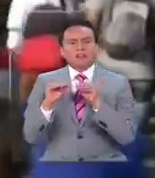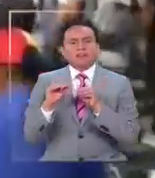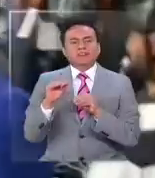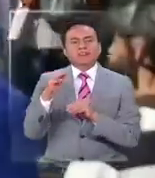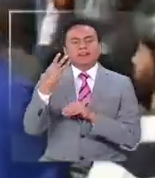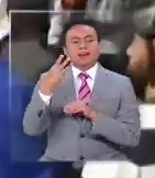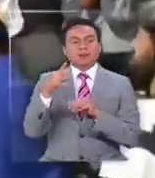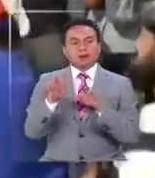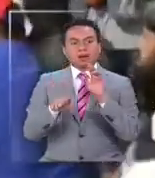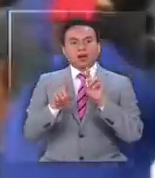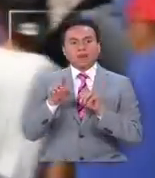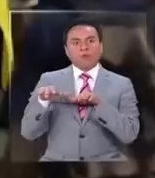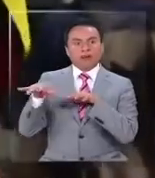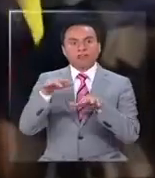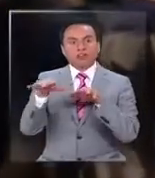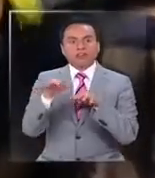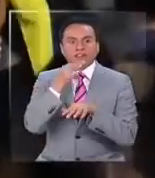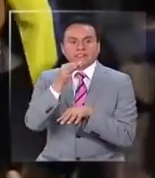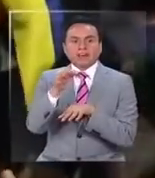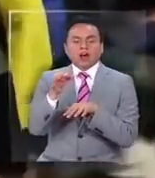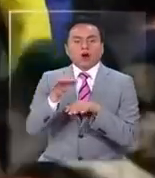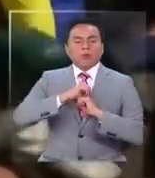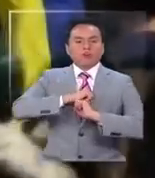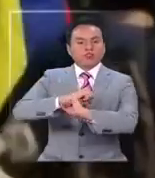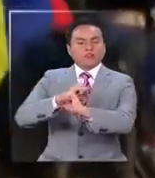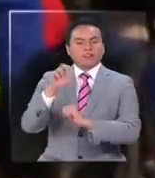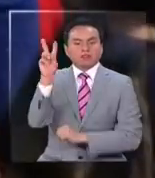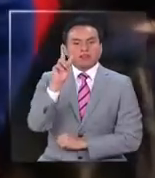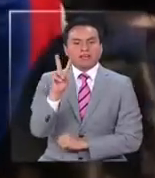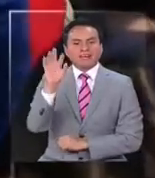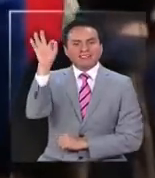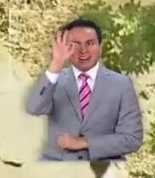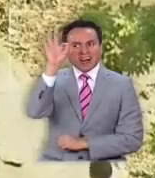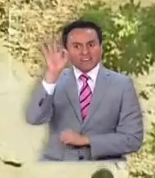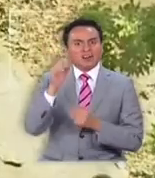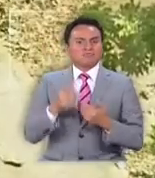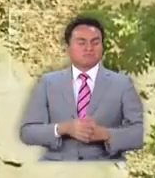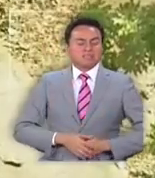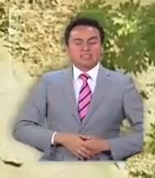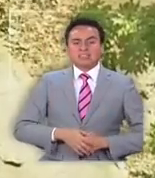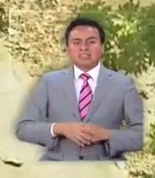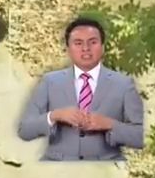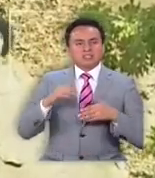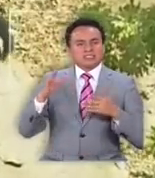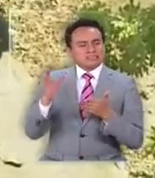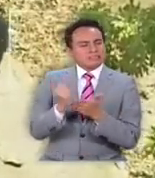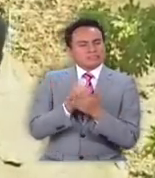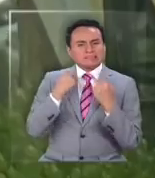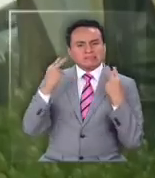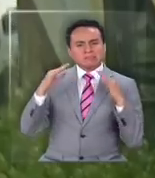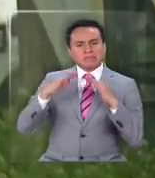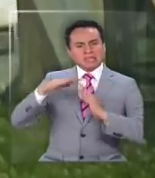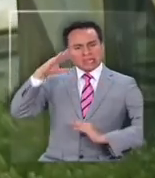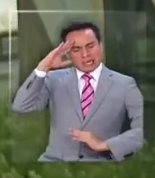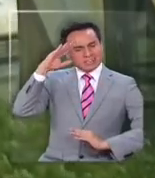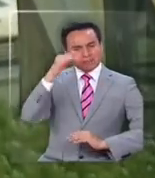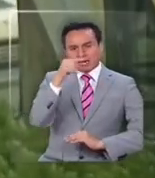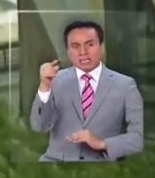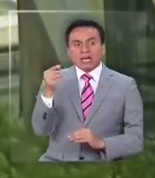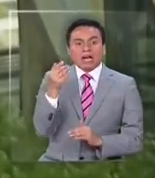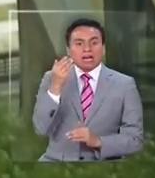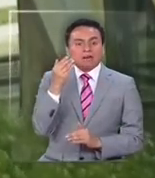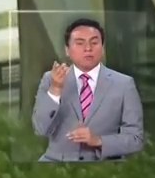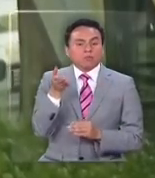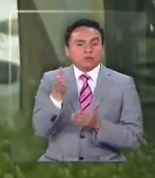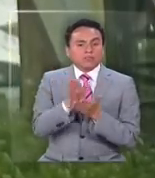mantenerse la tensión por las movilizaciones anunciadas por la oposición venezolana para este sábado, tras el fallido levantamiento militar de esa semana que dejó al menos